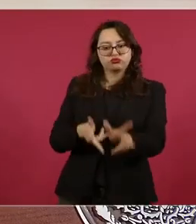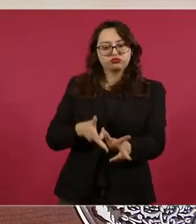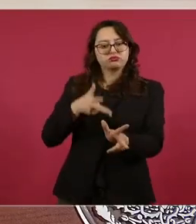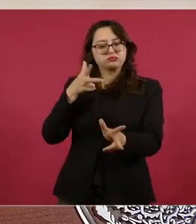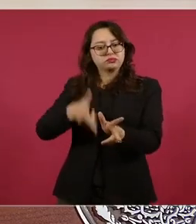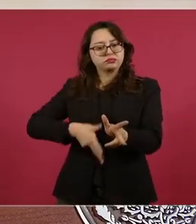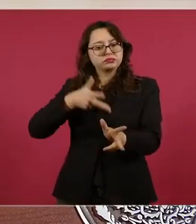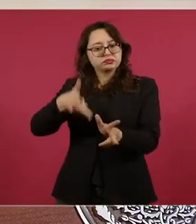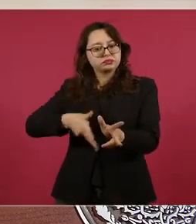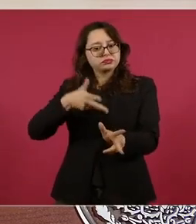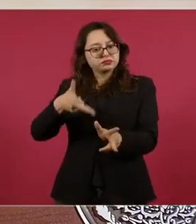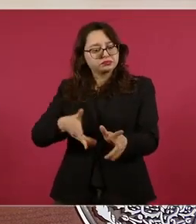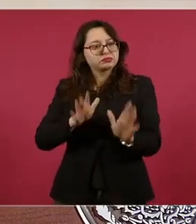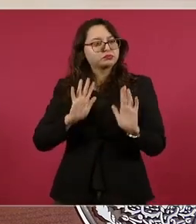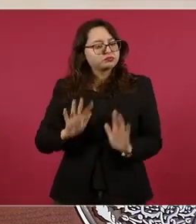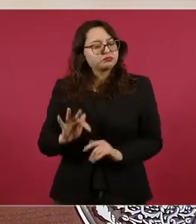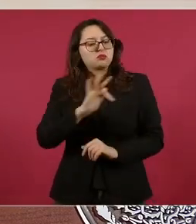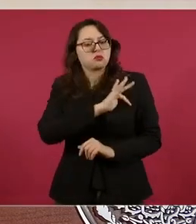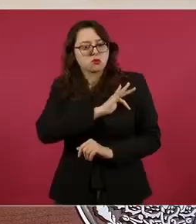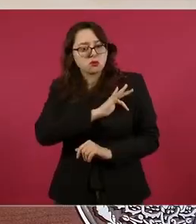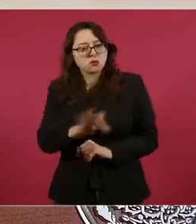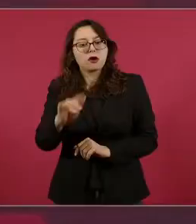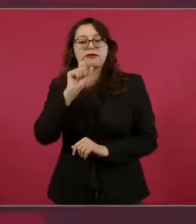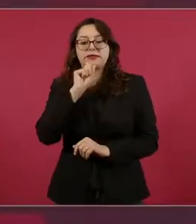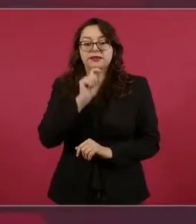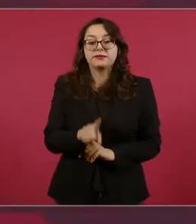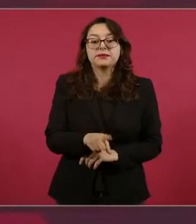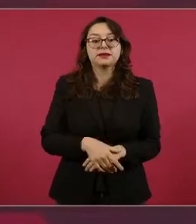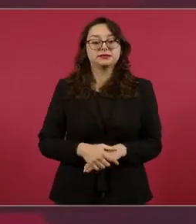operar los trenes de pasajeros